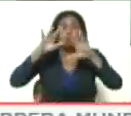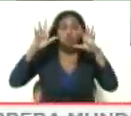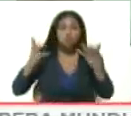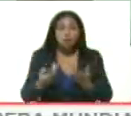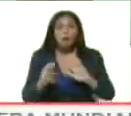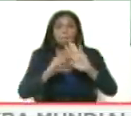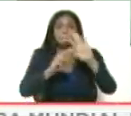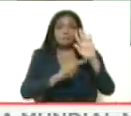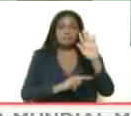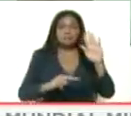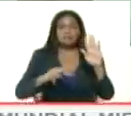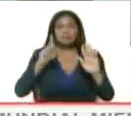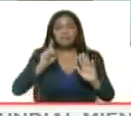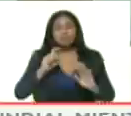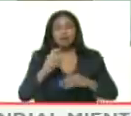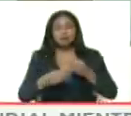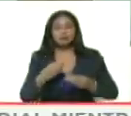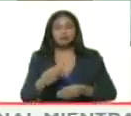medidas.